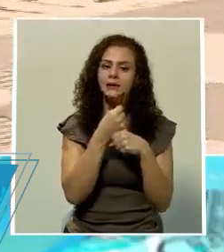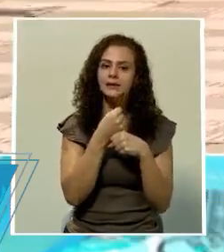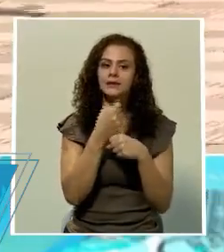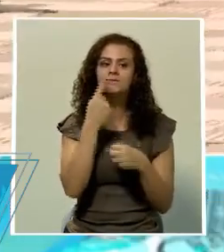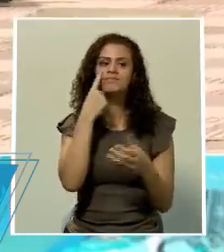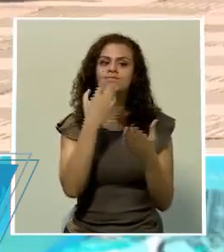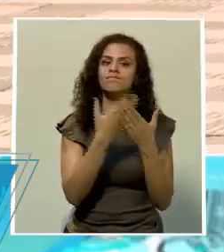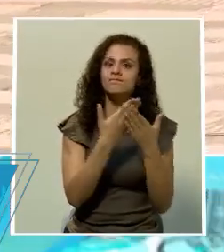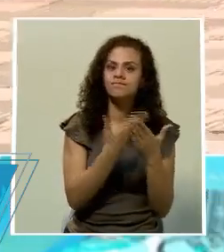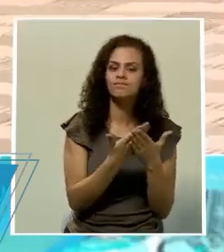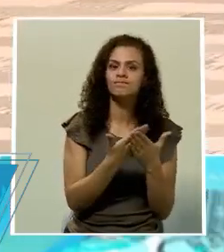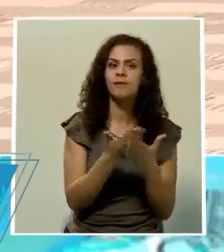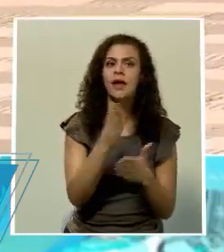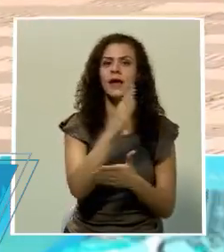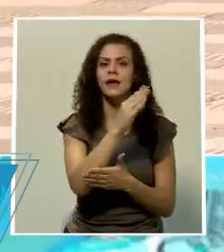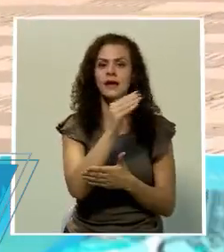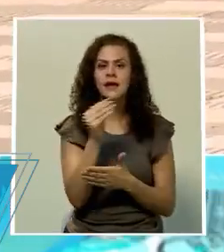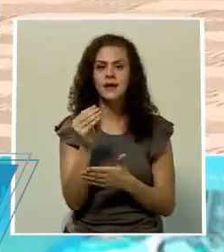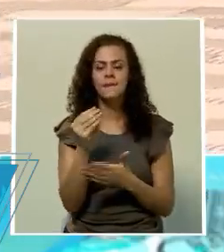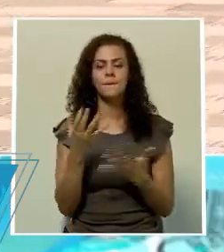constar y hacer